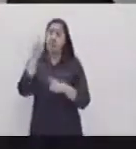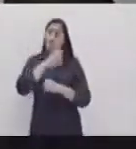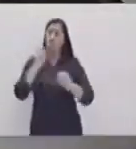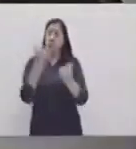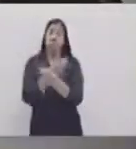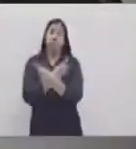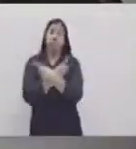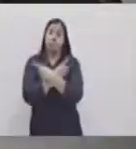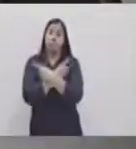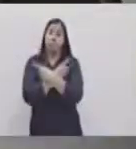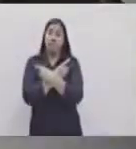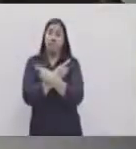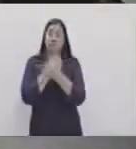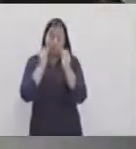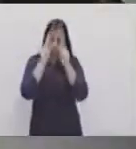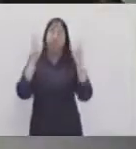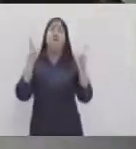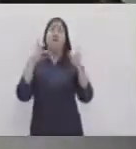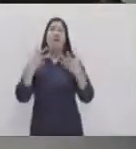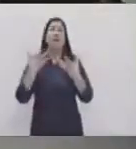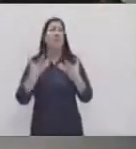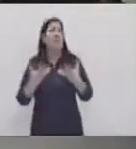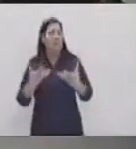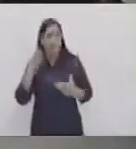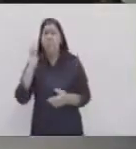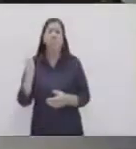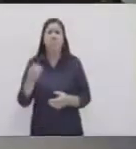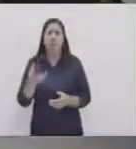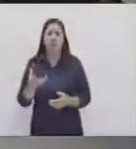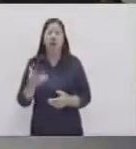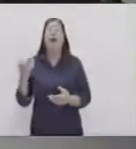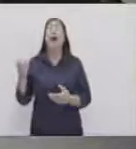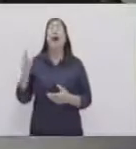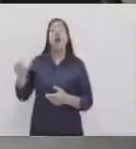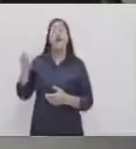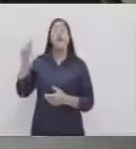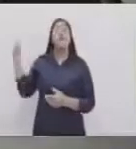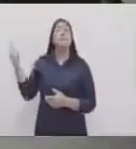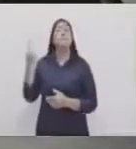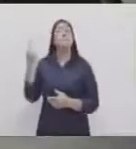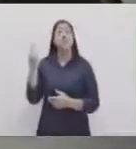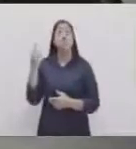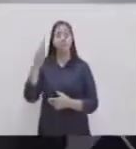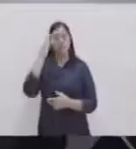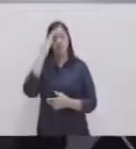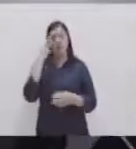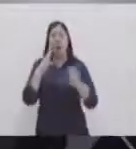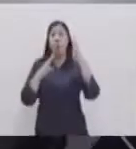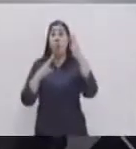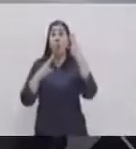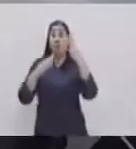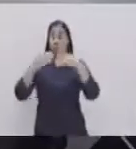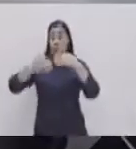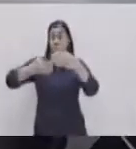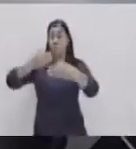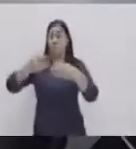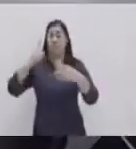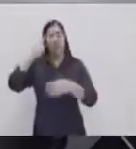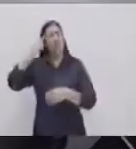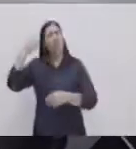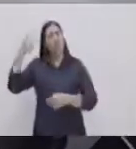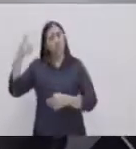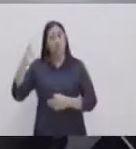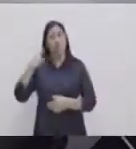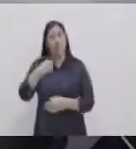descansar. Exactamente. Y eso es importante porque también podríamos decir que hay 4 fases del sueño. Las 4 fases del sueño que